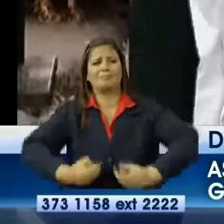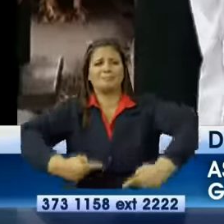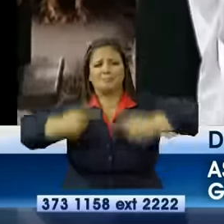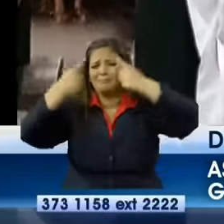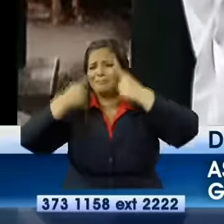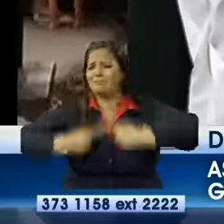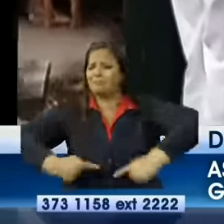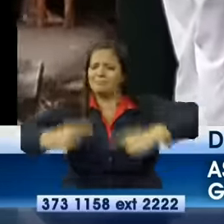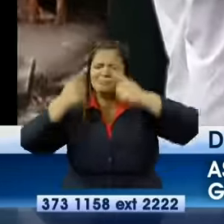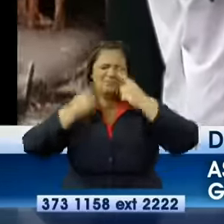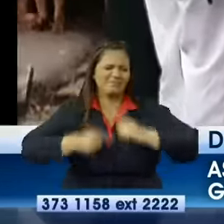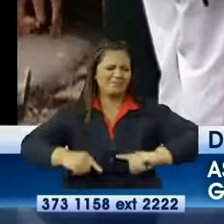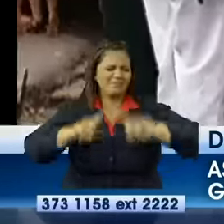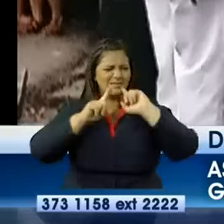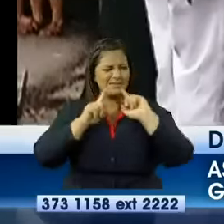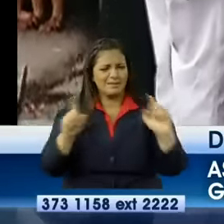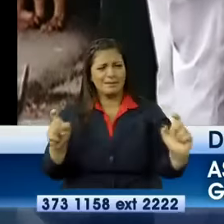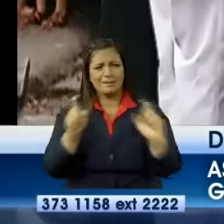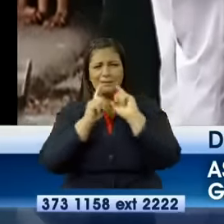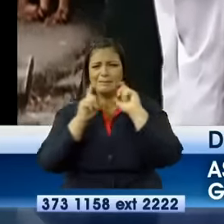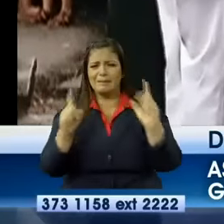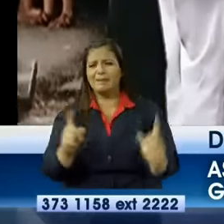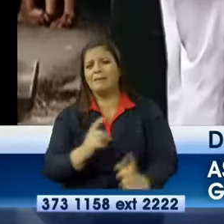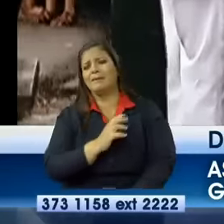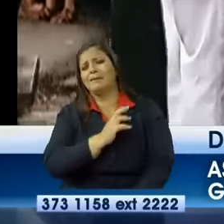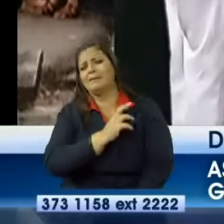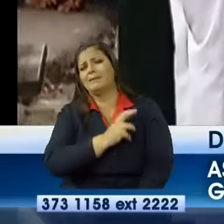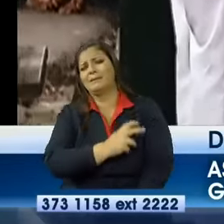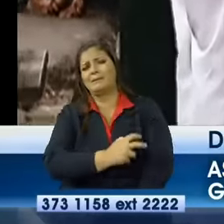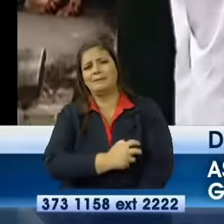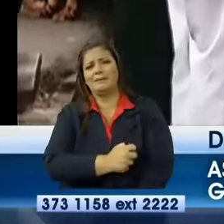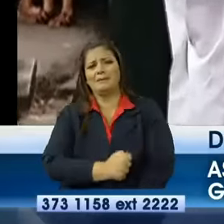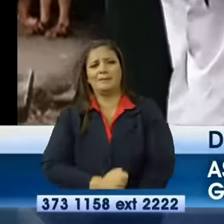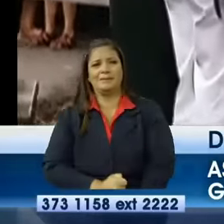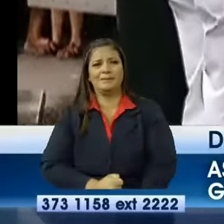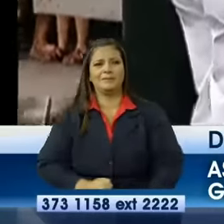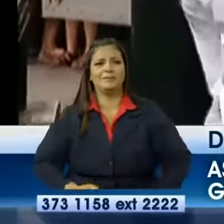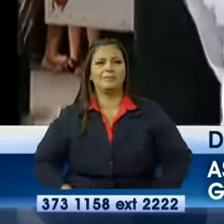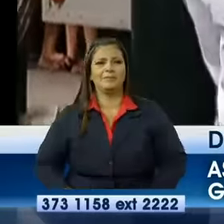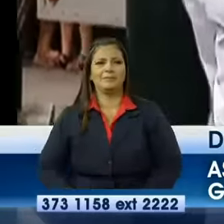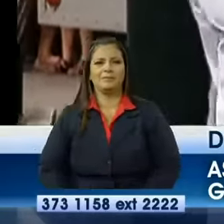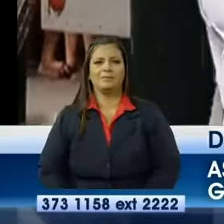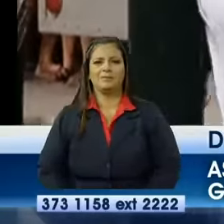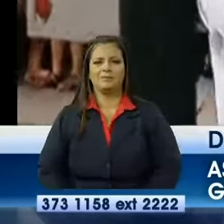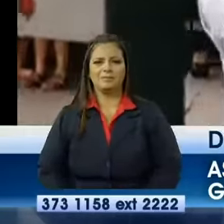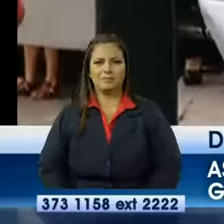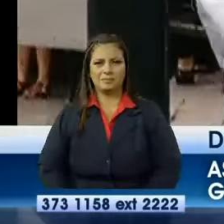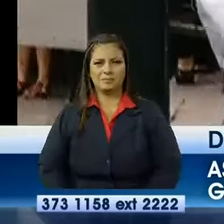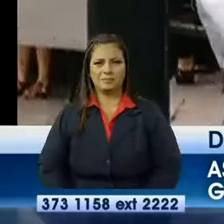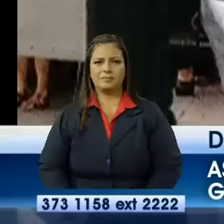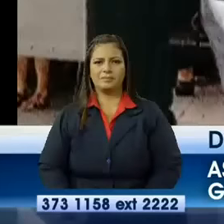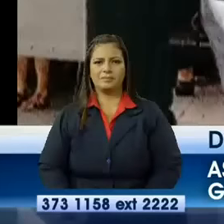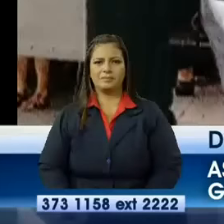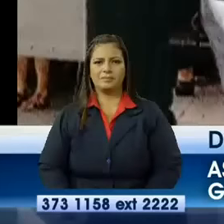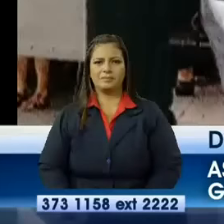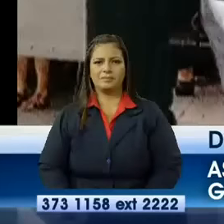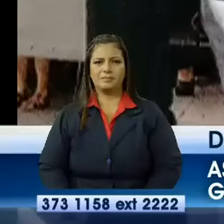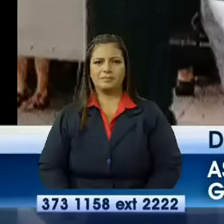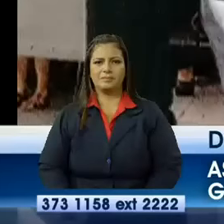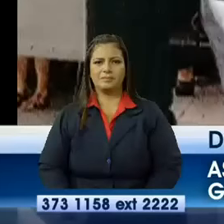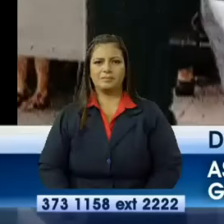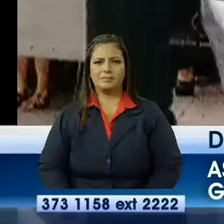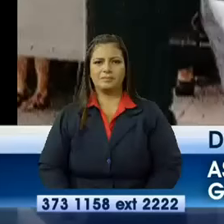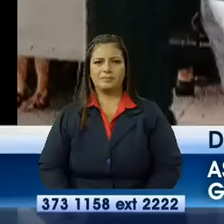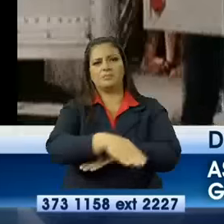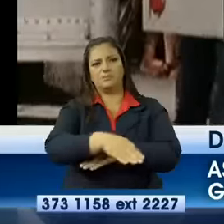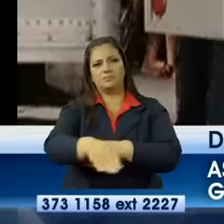y desconsolados al presenciar el levantamiento del cadáver de camino al laboratorio forense para la autopsia de